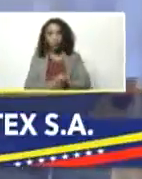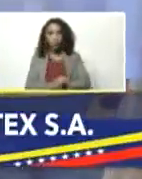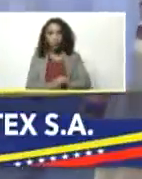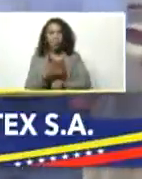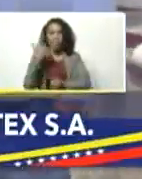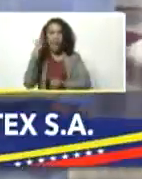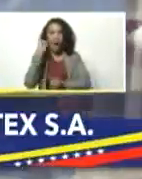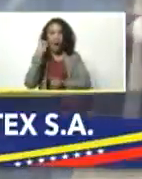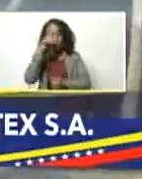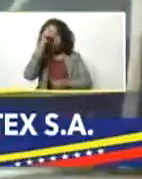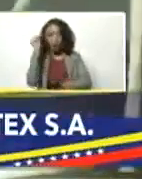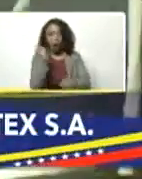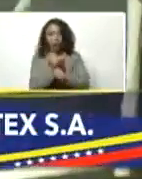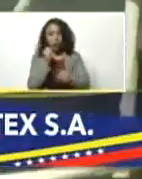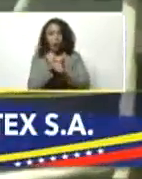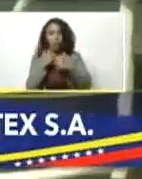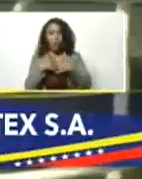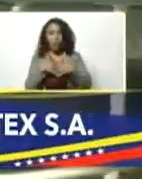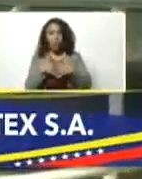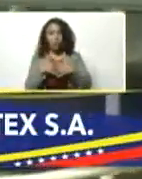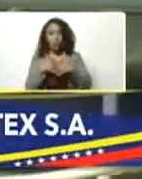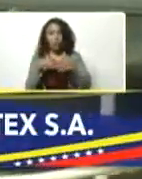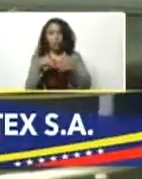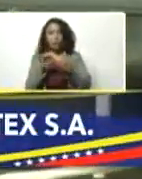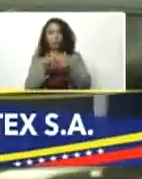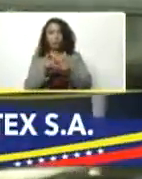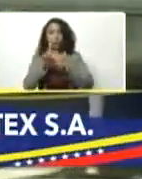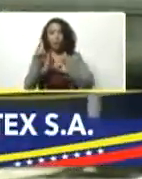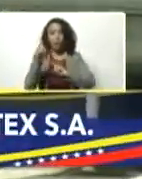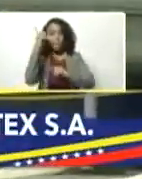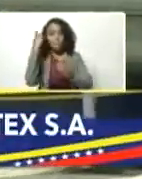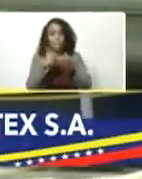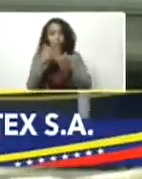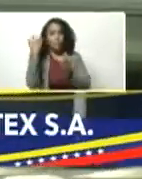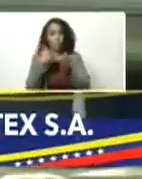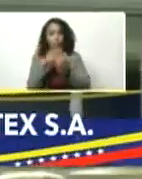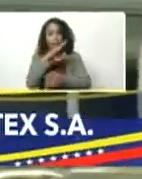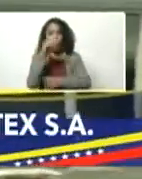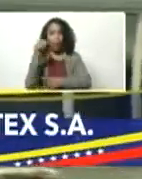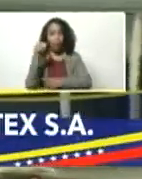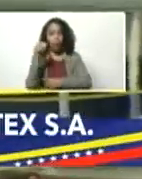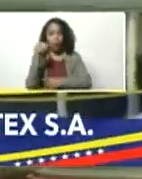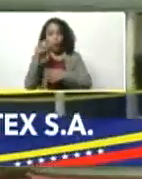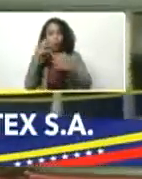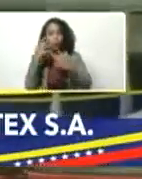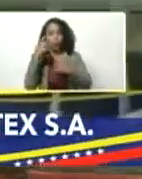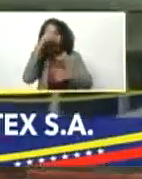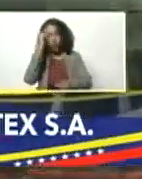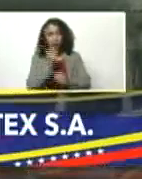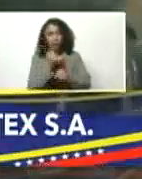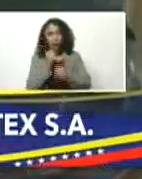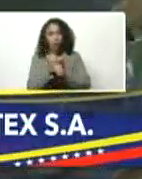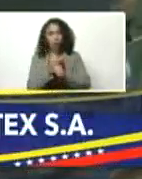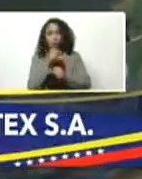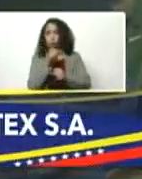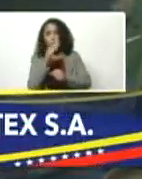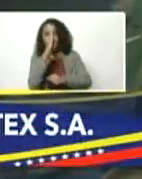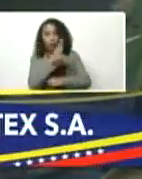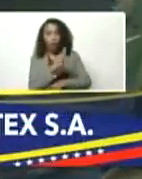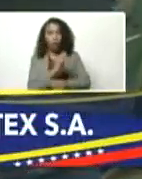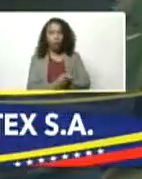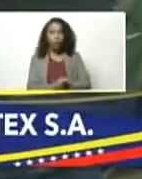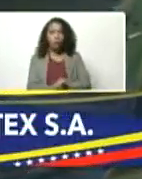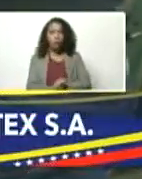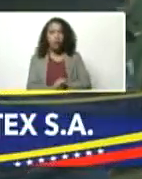tenemos trabajadores, empleos indirectos, casi para 1.500 empleos indirectos. Aquí producimos,